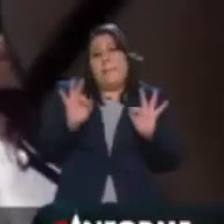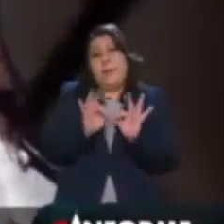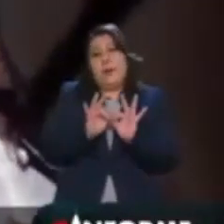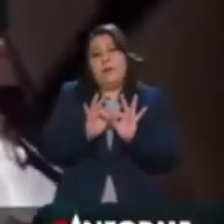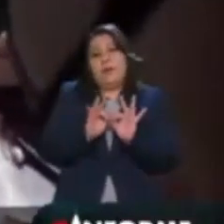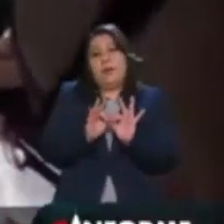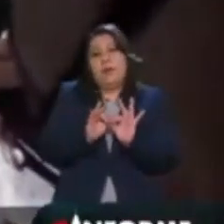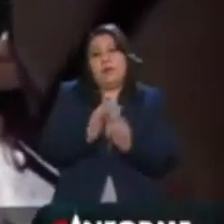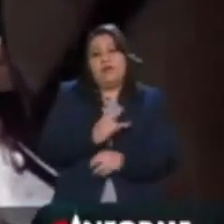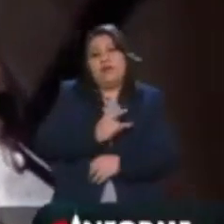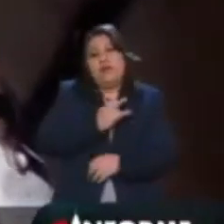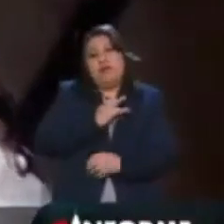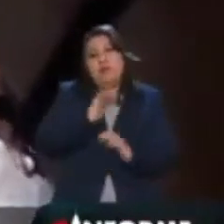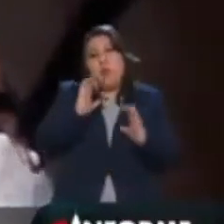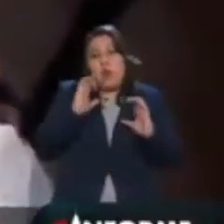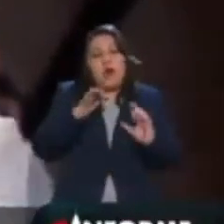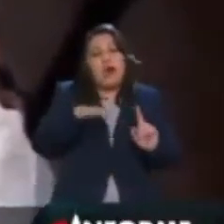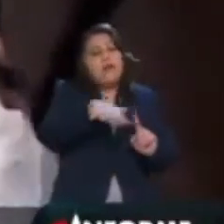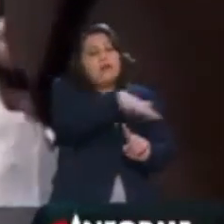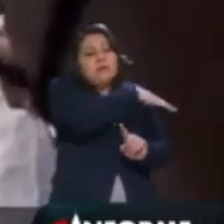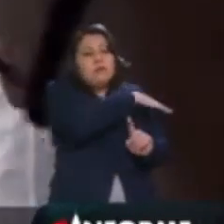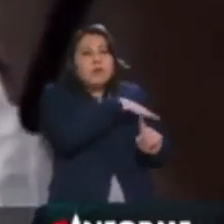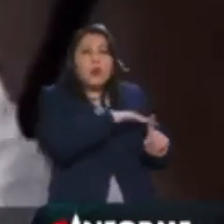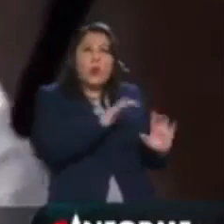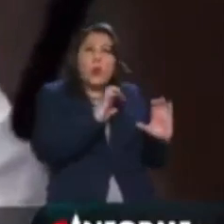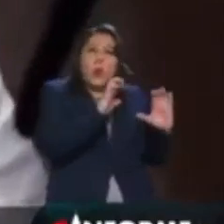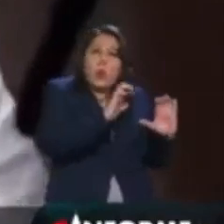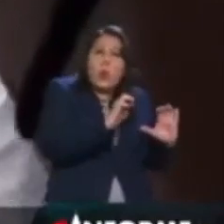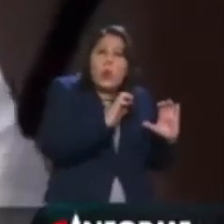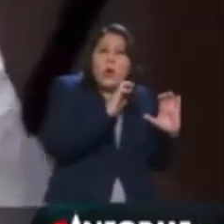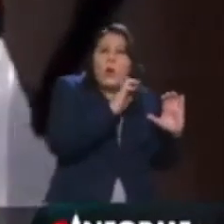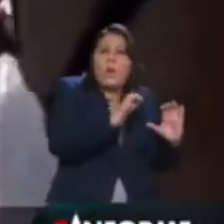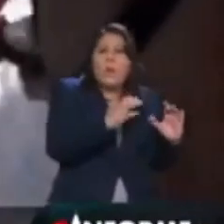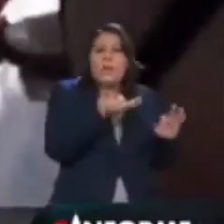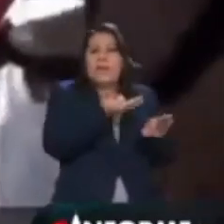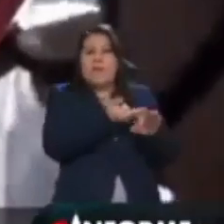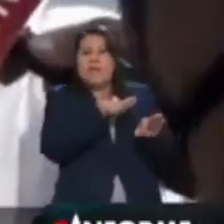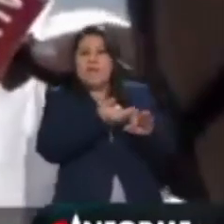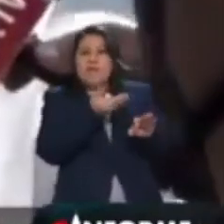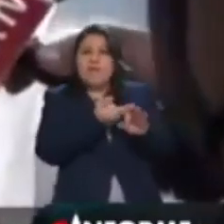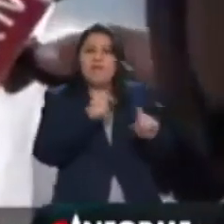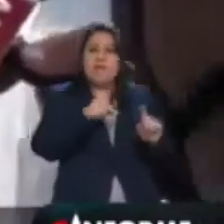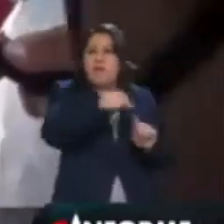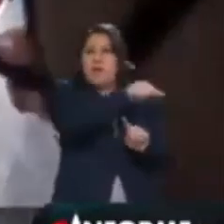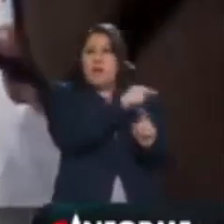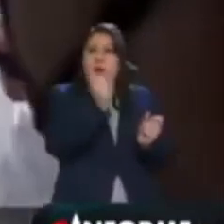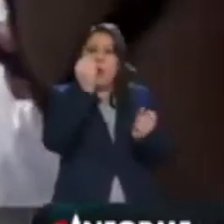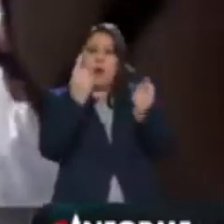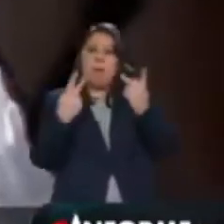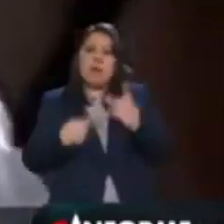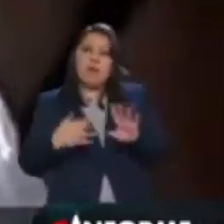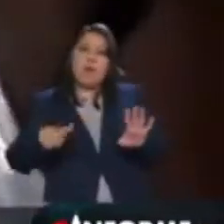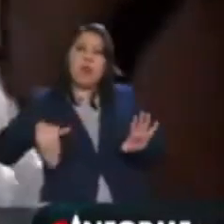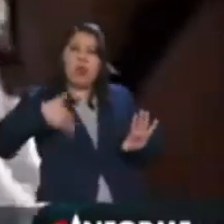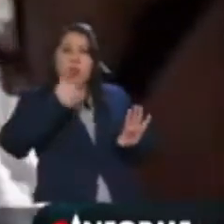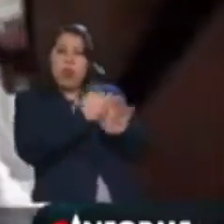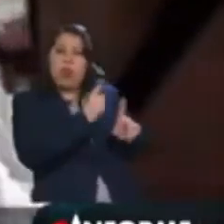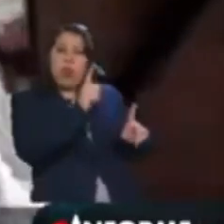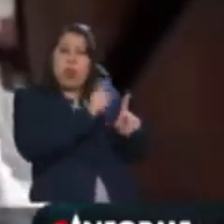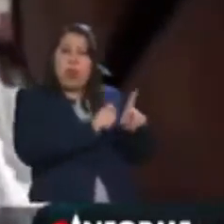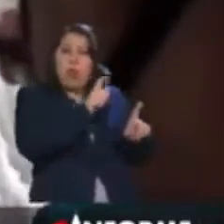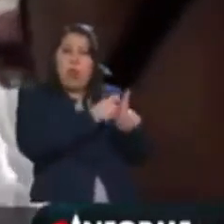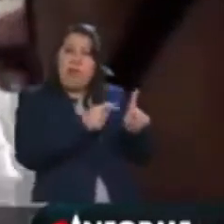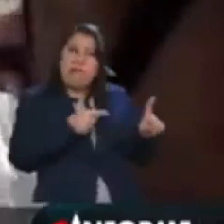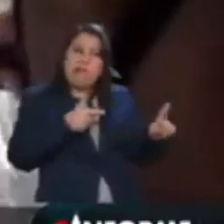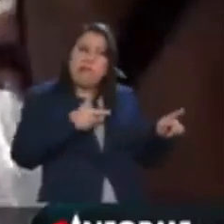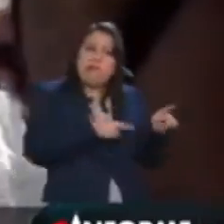cuidarnos, ¿no? Evitar toda la manipulación, la malversación de noticias que